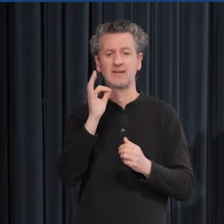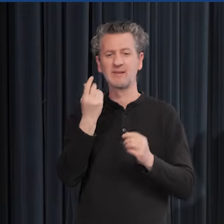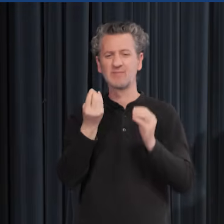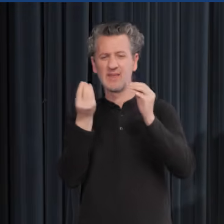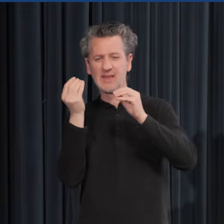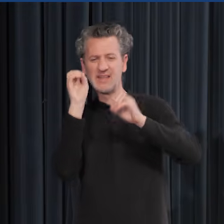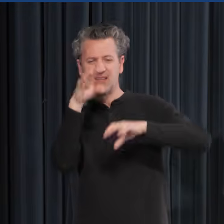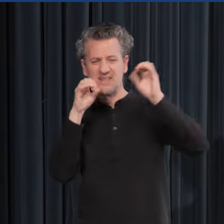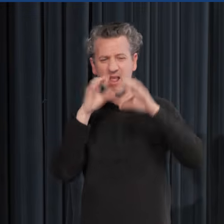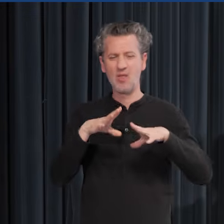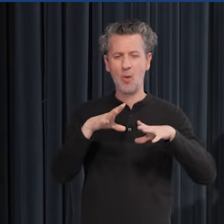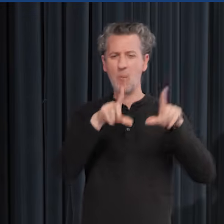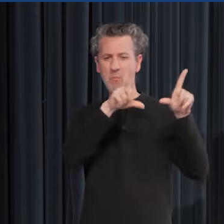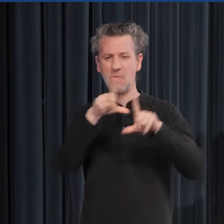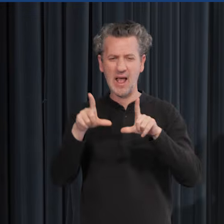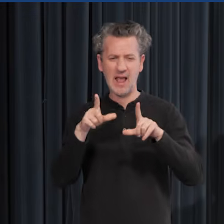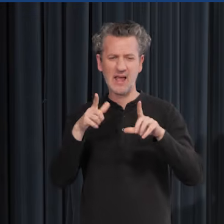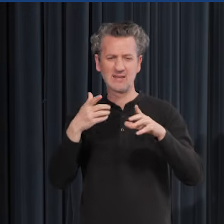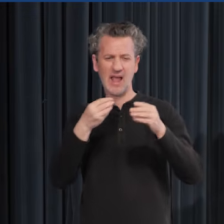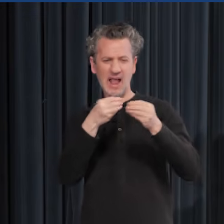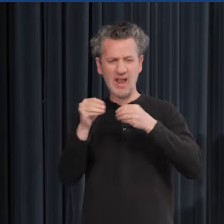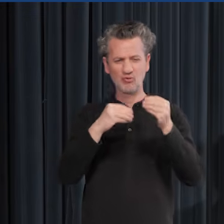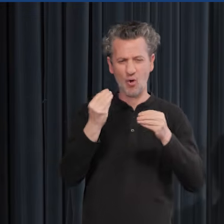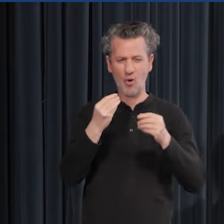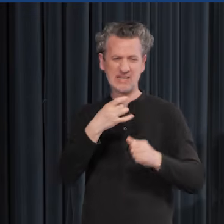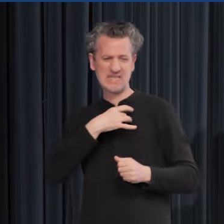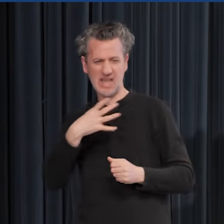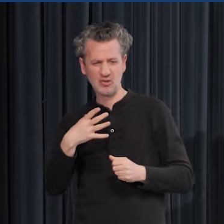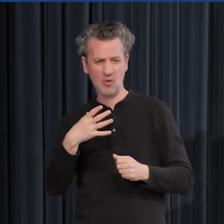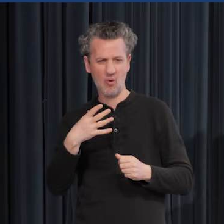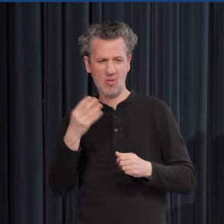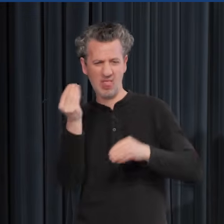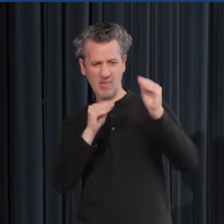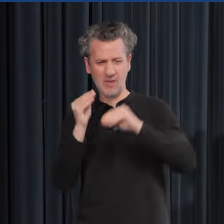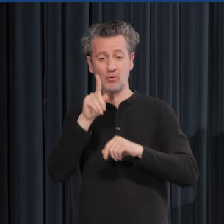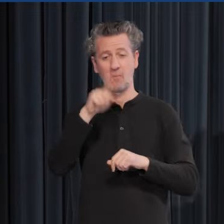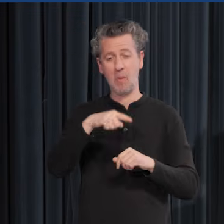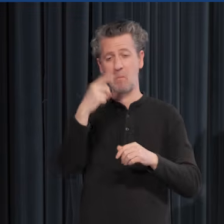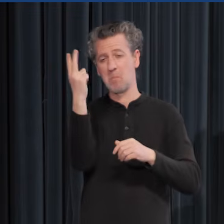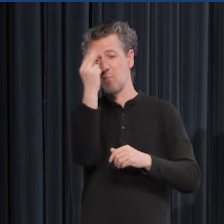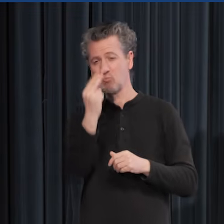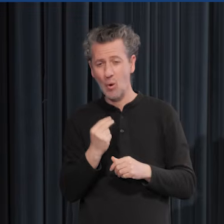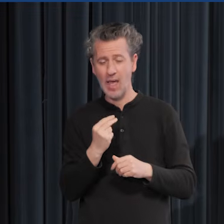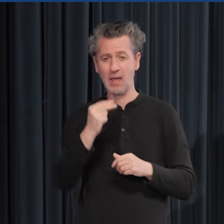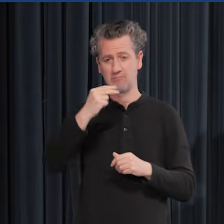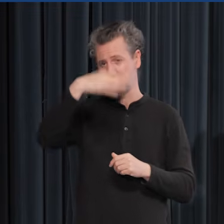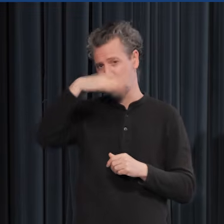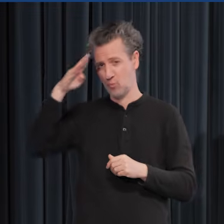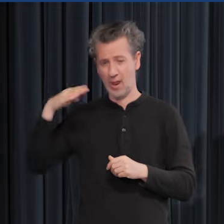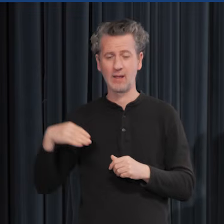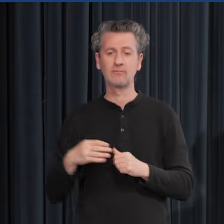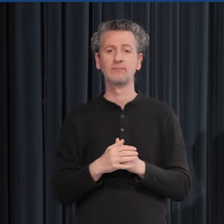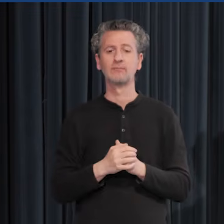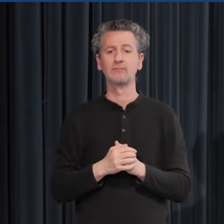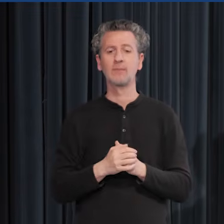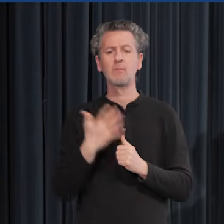placas de cartón yeso o sobre todo de pintura, pero cada vez hay más y además yo